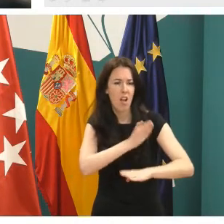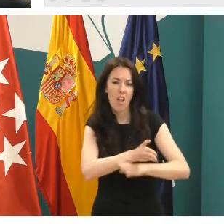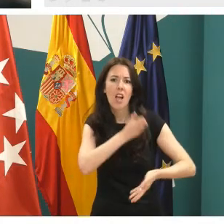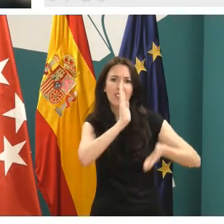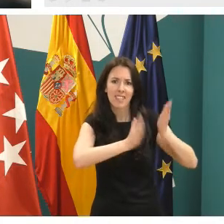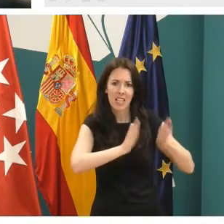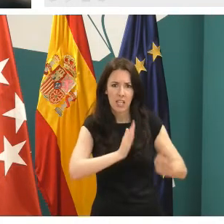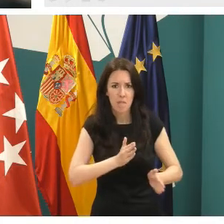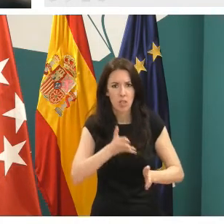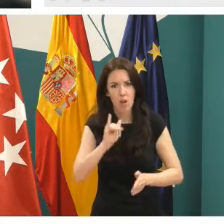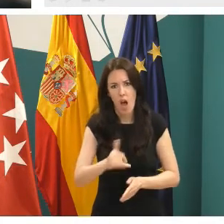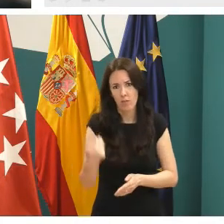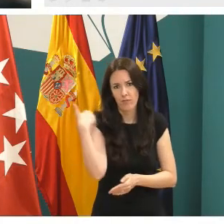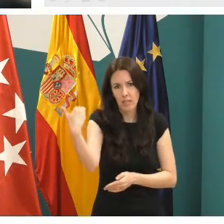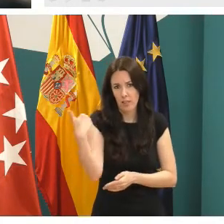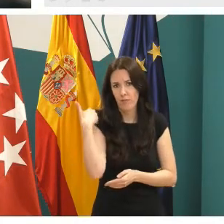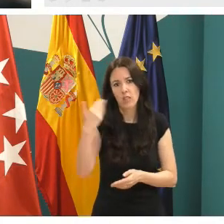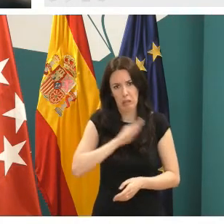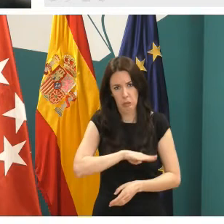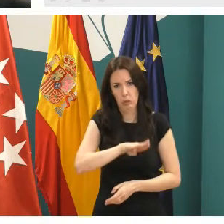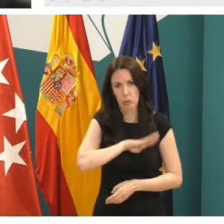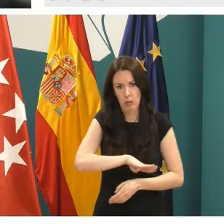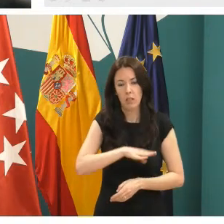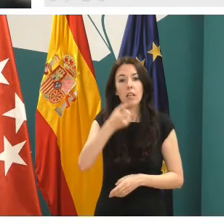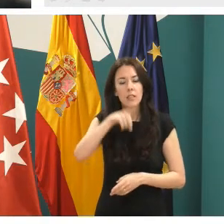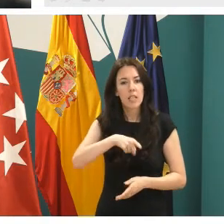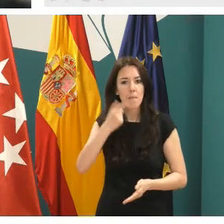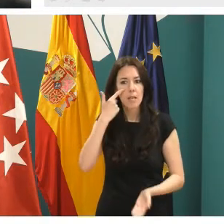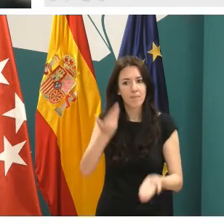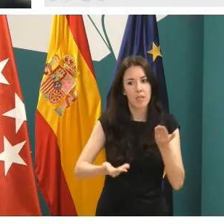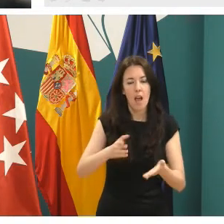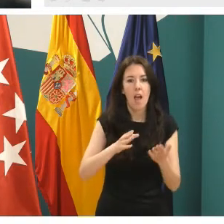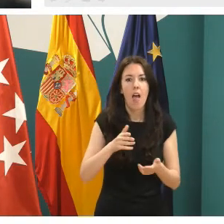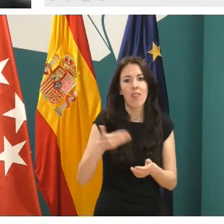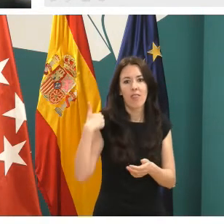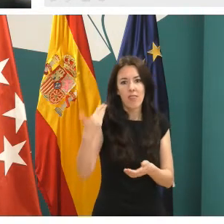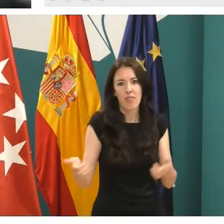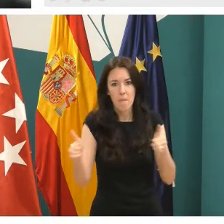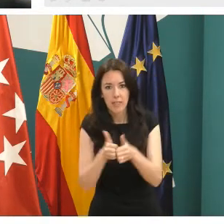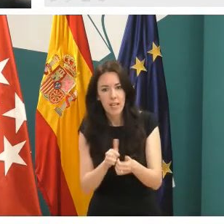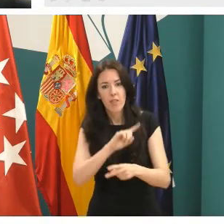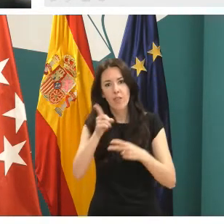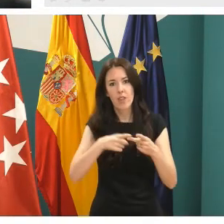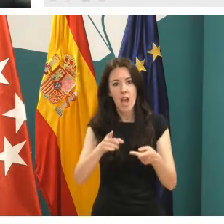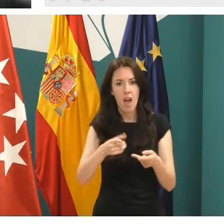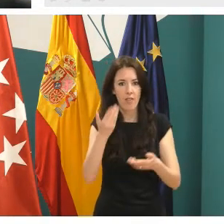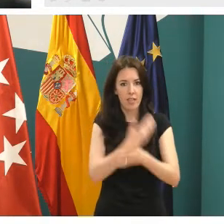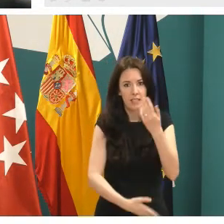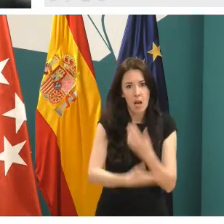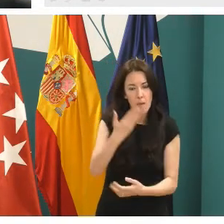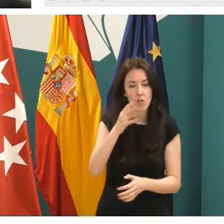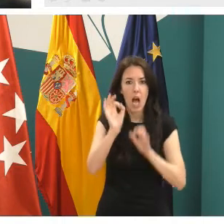tratamientos y hay un absentismo considerable, valorando la dependencia, la discapacidad, por programas de